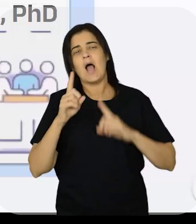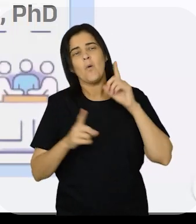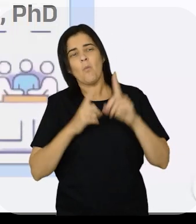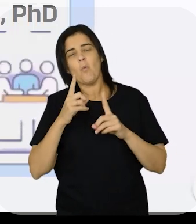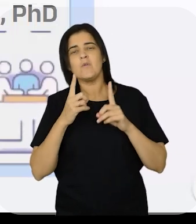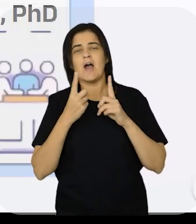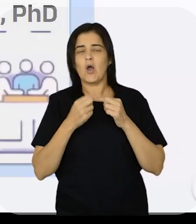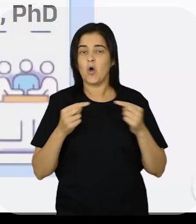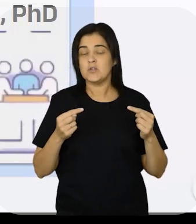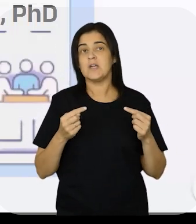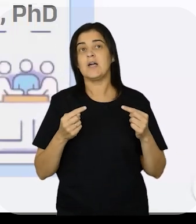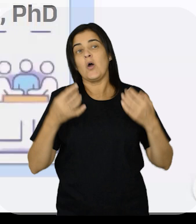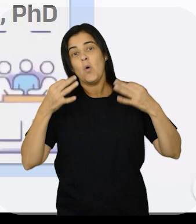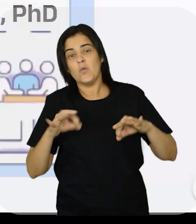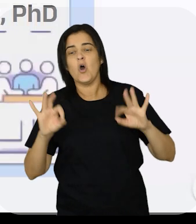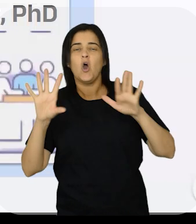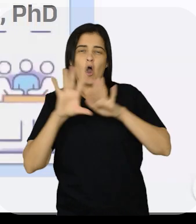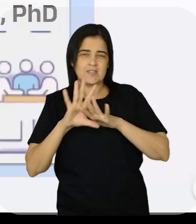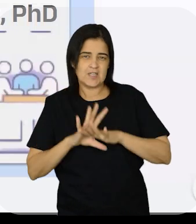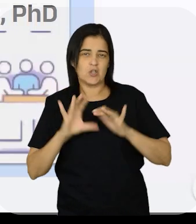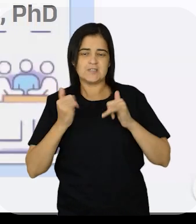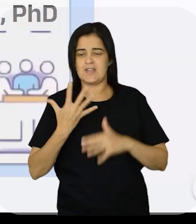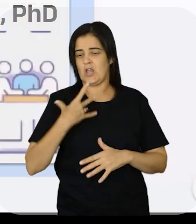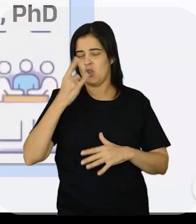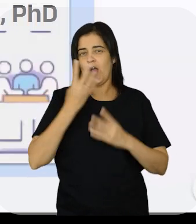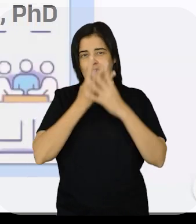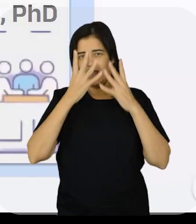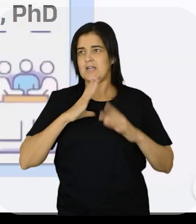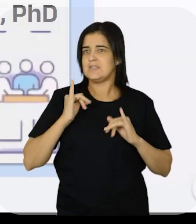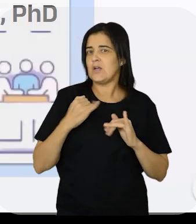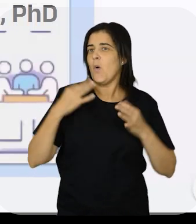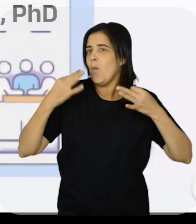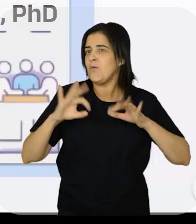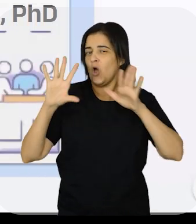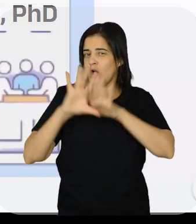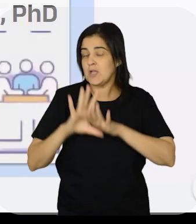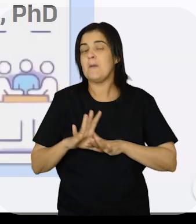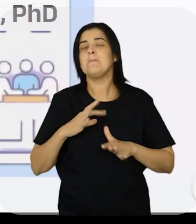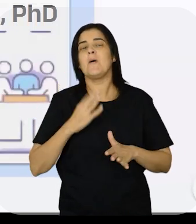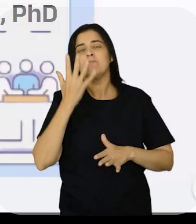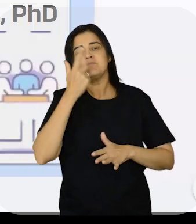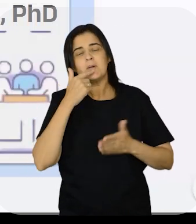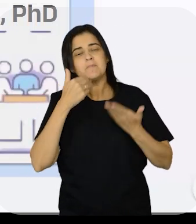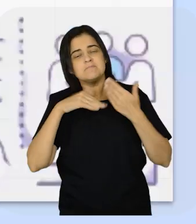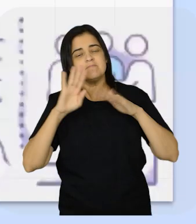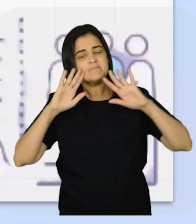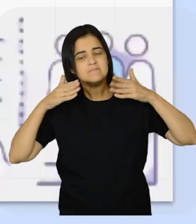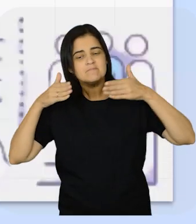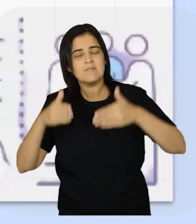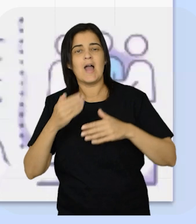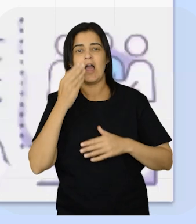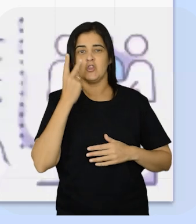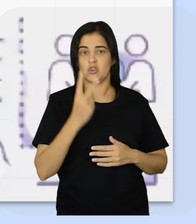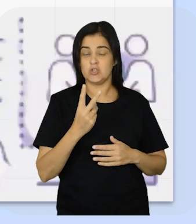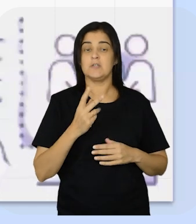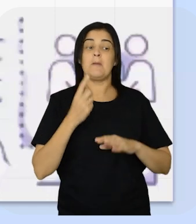cosas bueno, coincido con todo lo que dice la directora general, pero me gustaría focalizarme en dos. Primero,